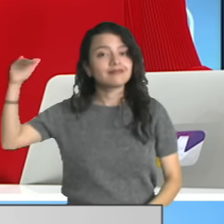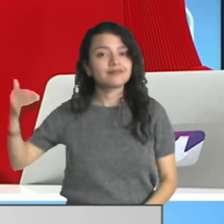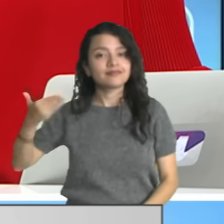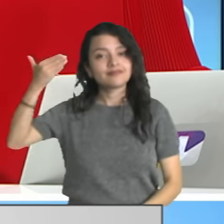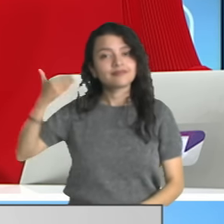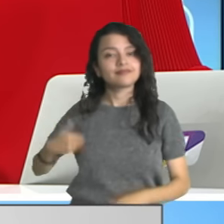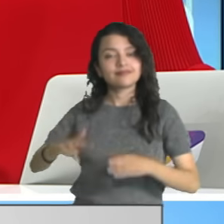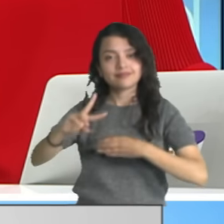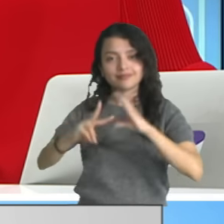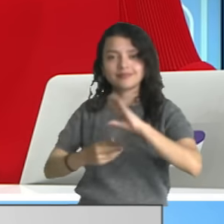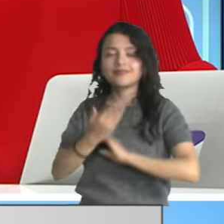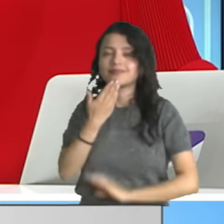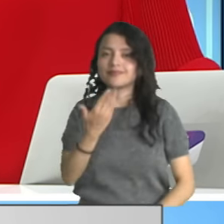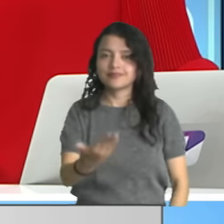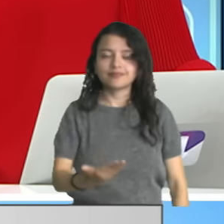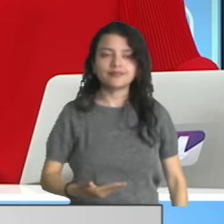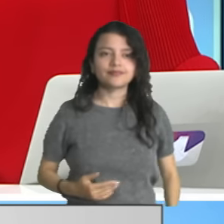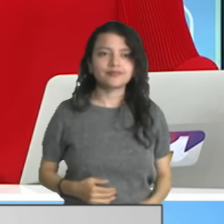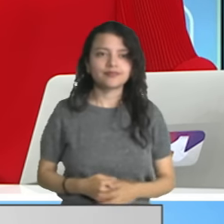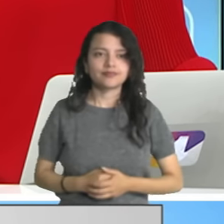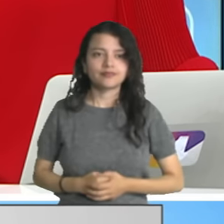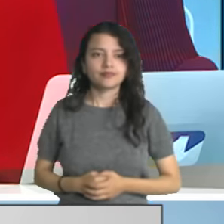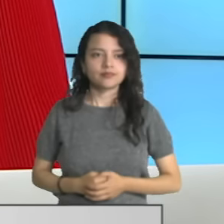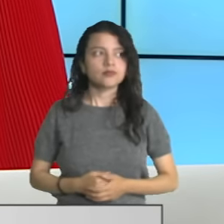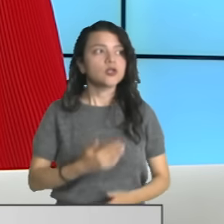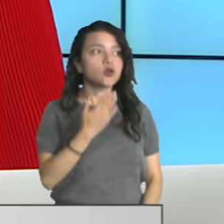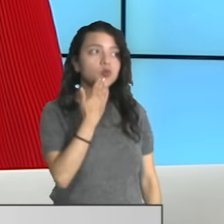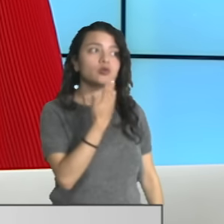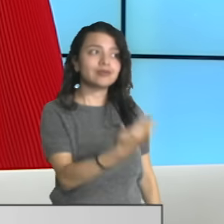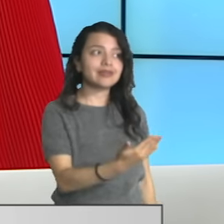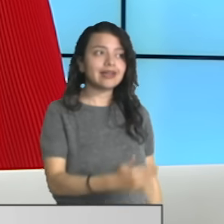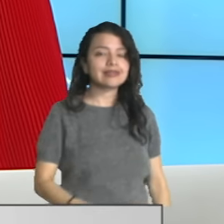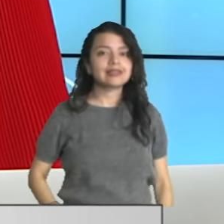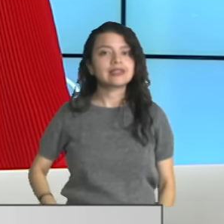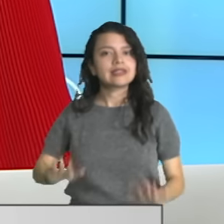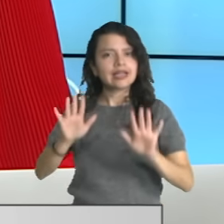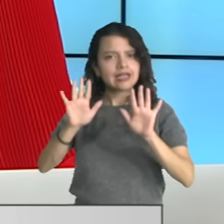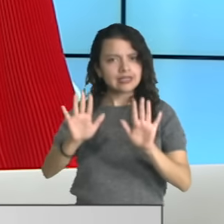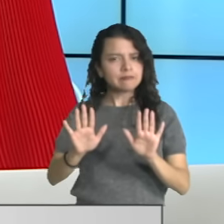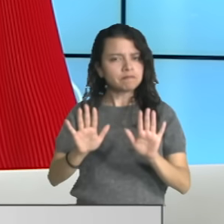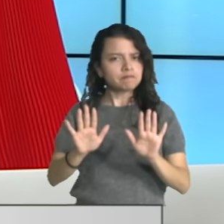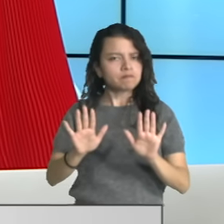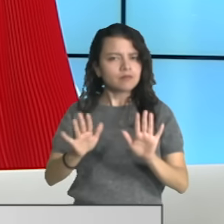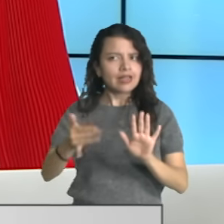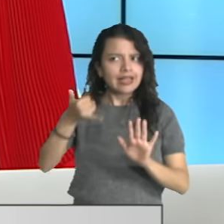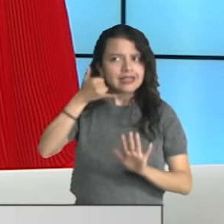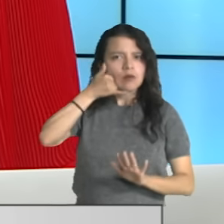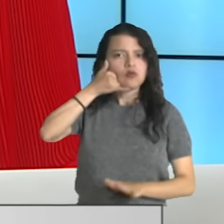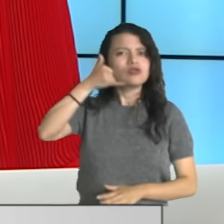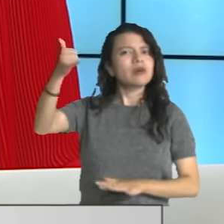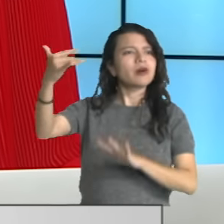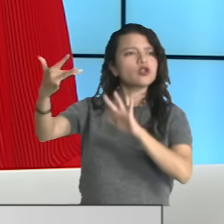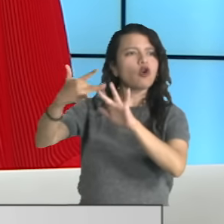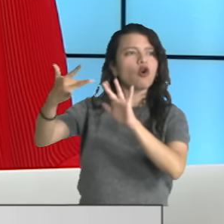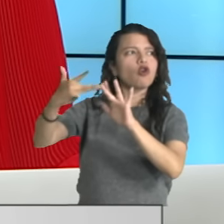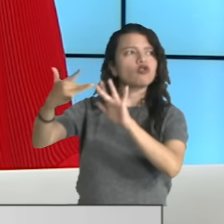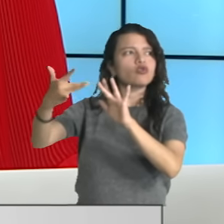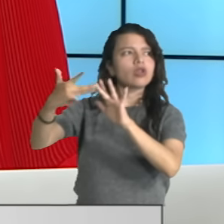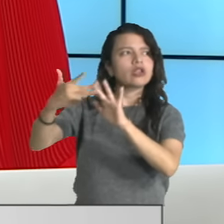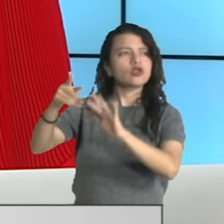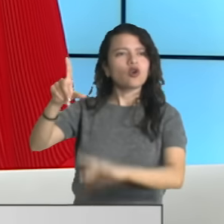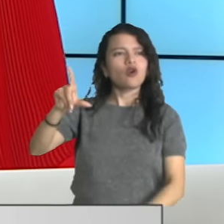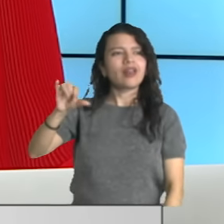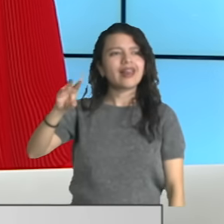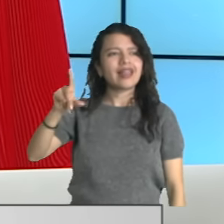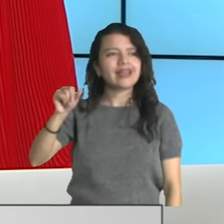Muñoz, Noticentro 1, CMI. Hernán, muchas gracias y hacemos contacto en este momento con Lady Calpa en Popayán, quien se encuentra con